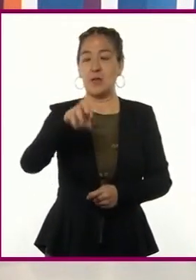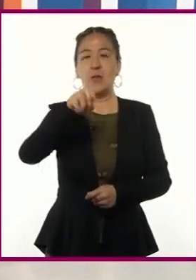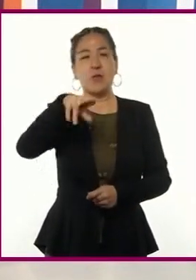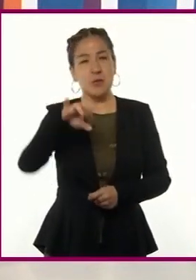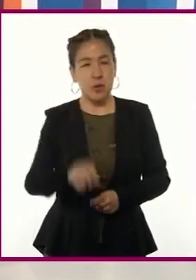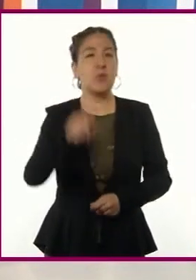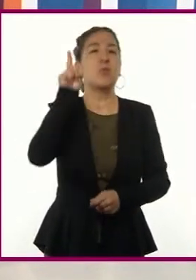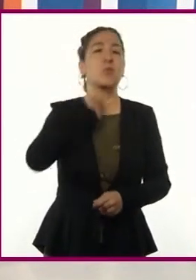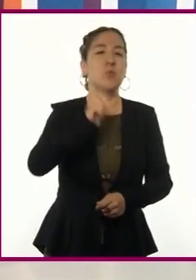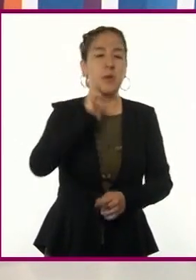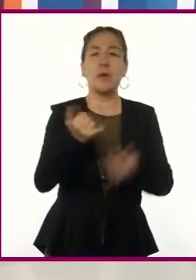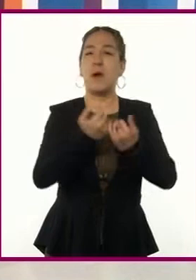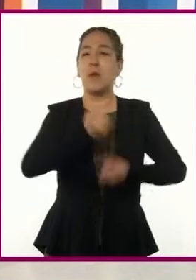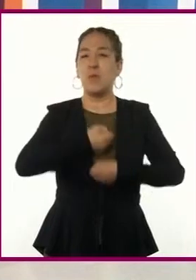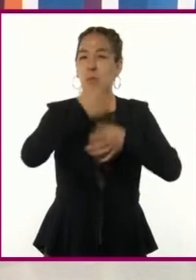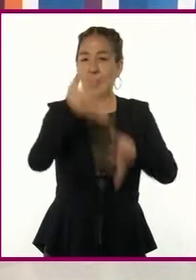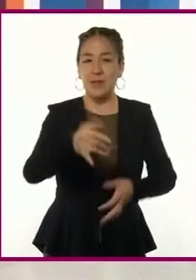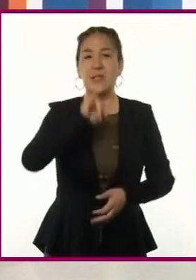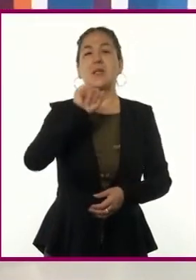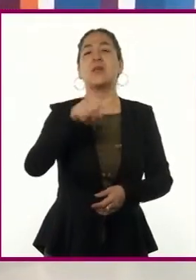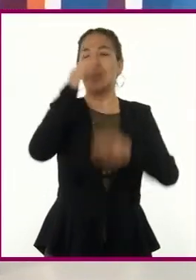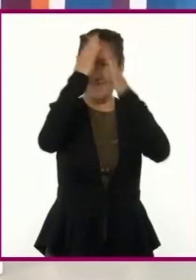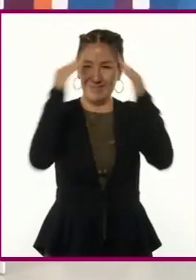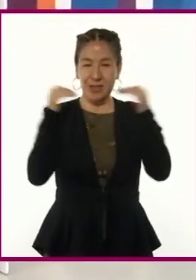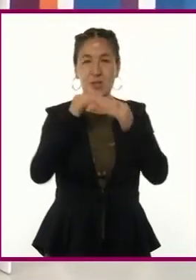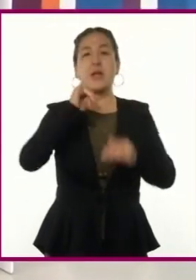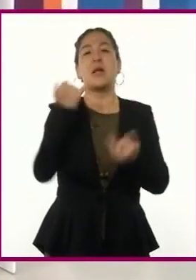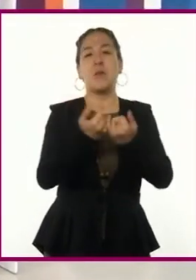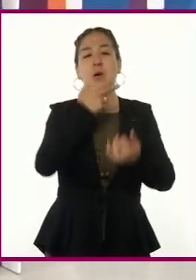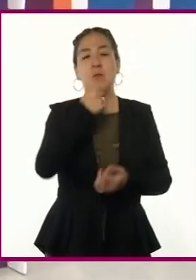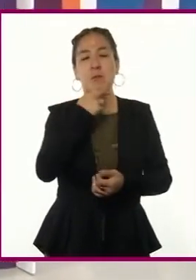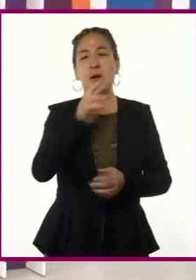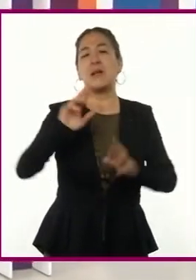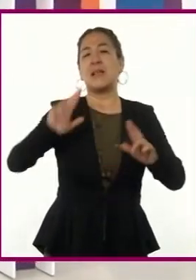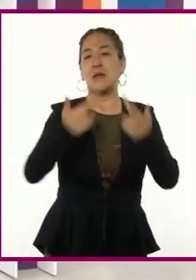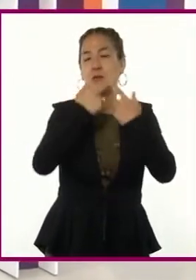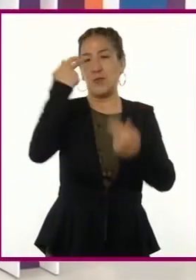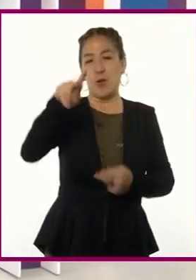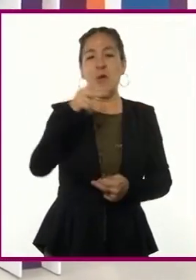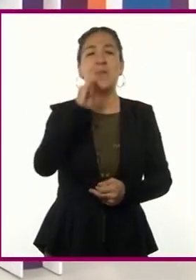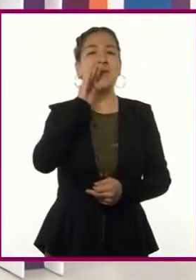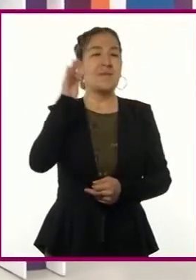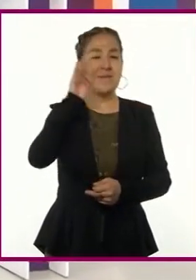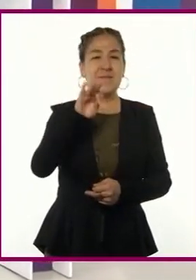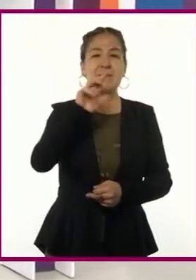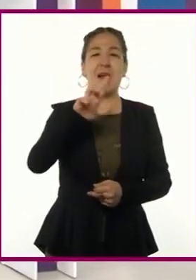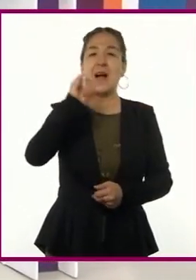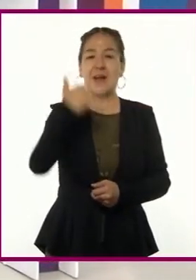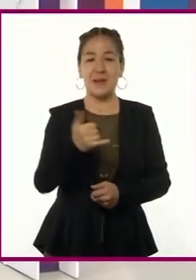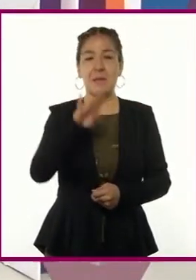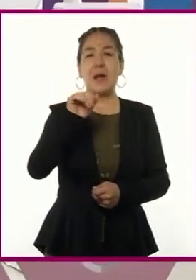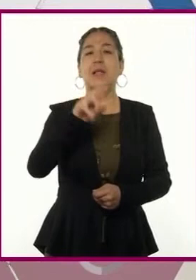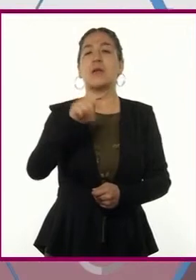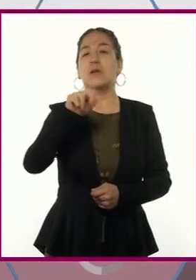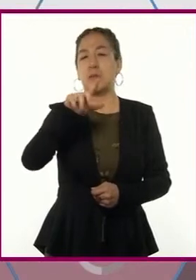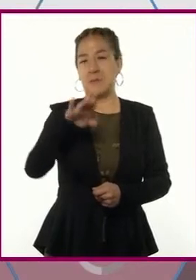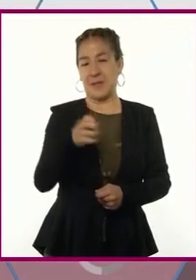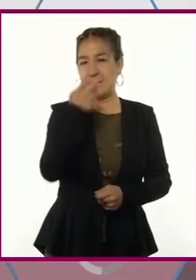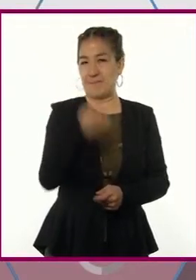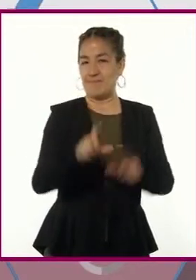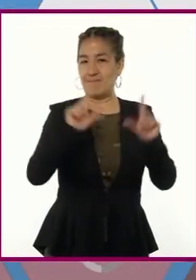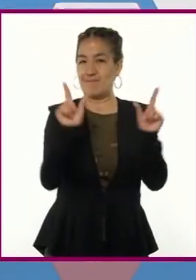Inés de la Cruz o religiosos como Fray Bartolomé de las Casas. Hasta aquí la lectura.